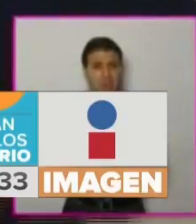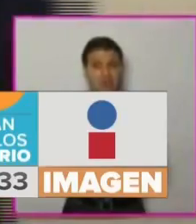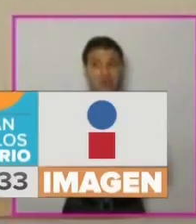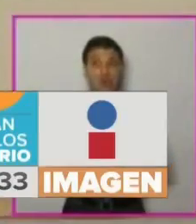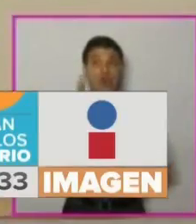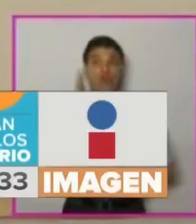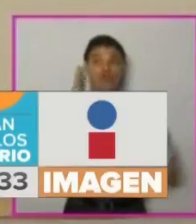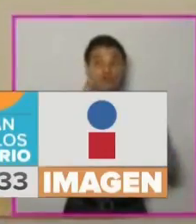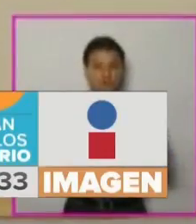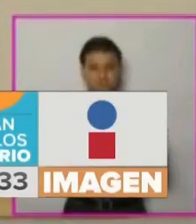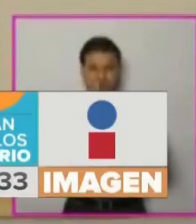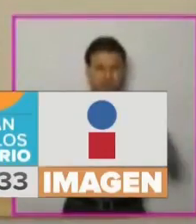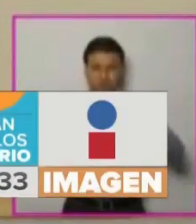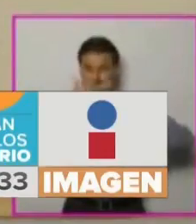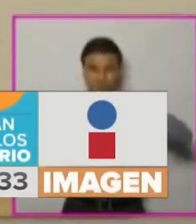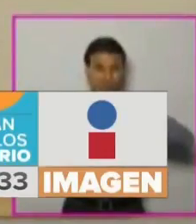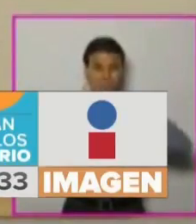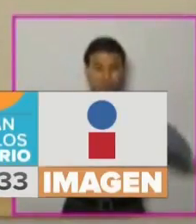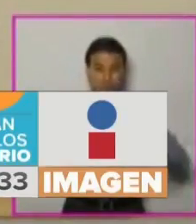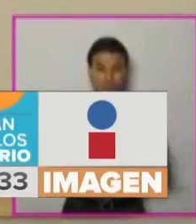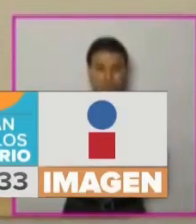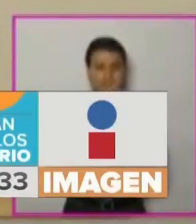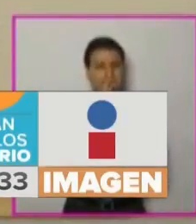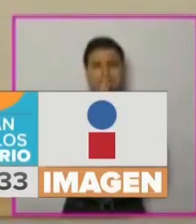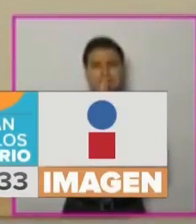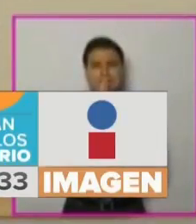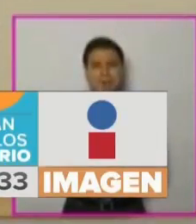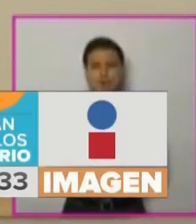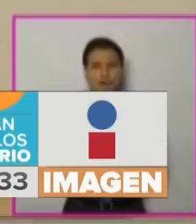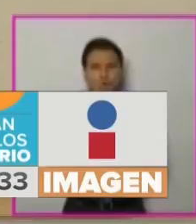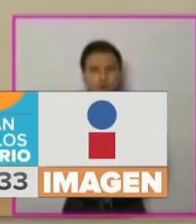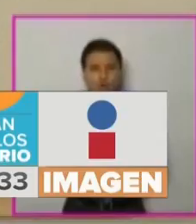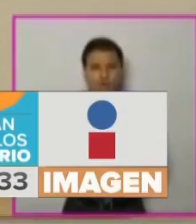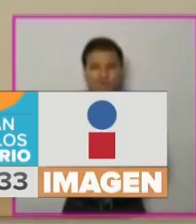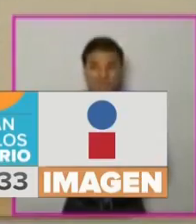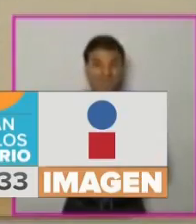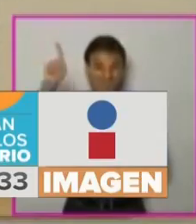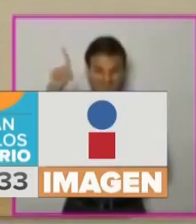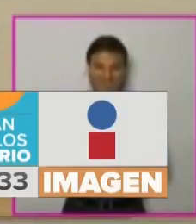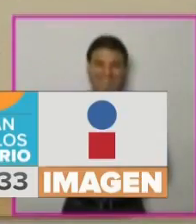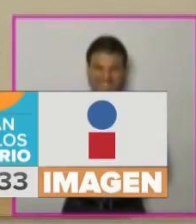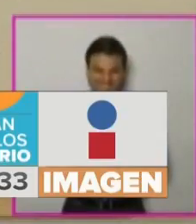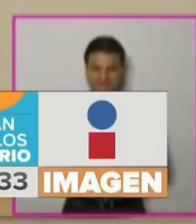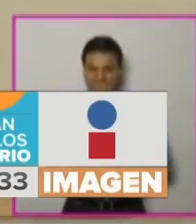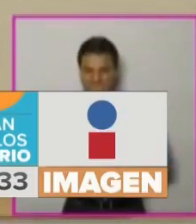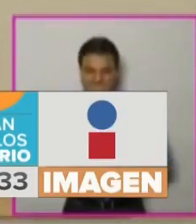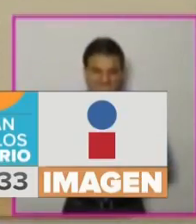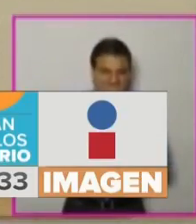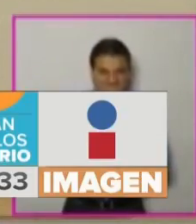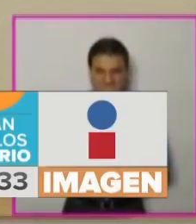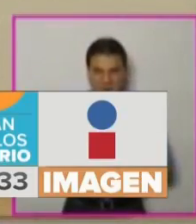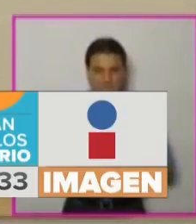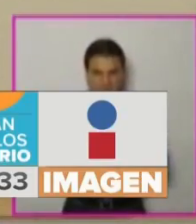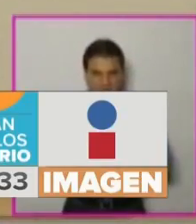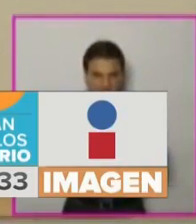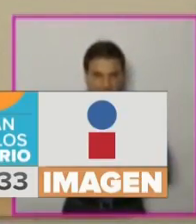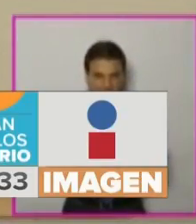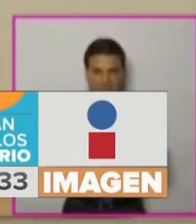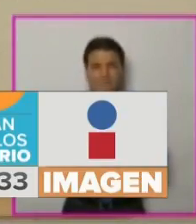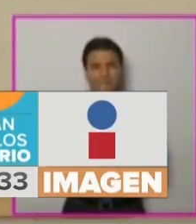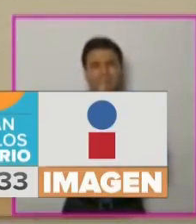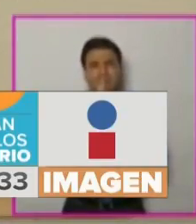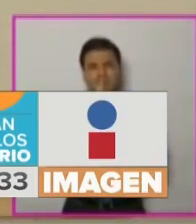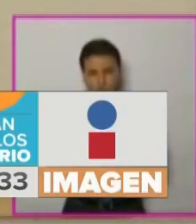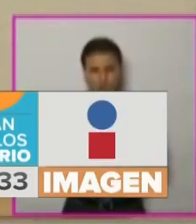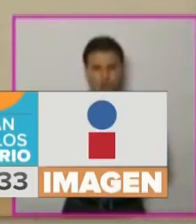nuevo escenario de alta competencia electoral y el encono prevaleciente en la entidad, se impida el buen desarrollo de